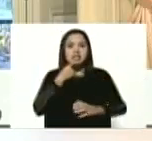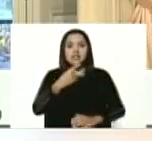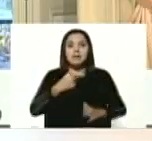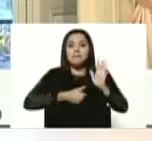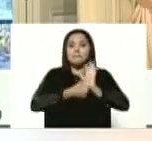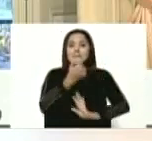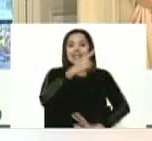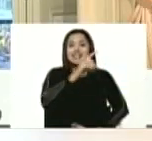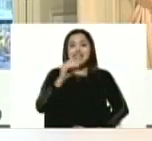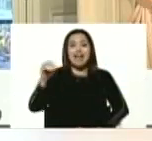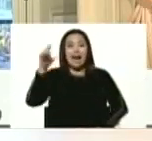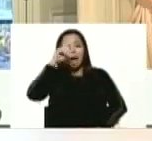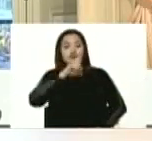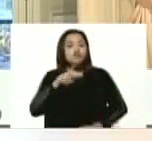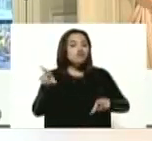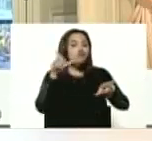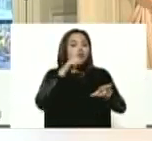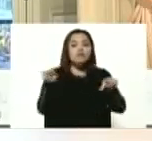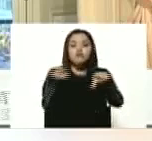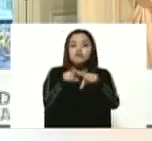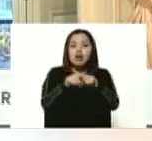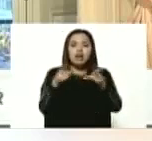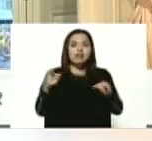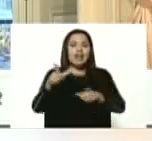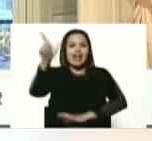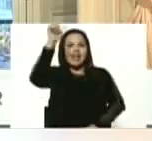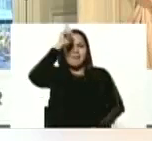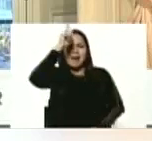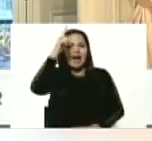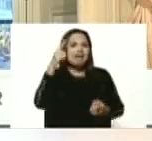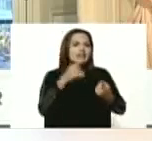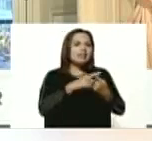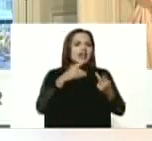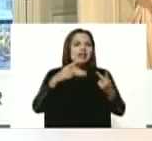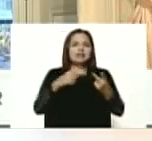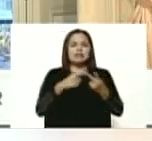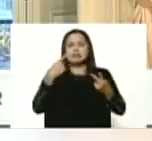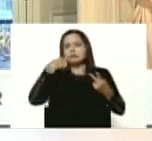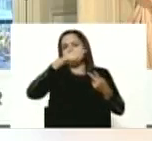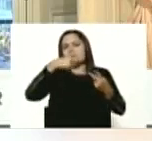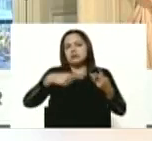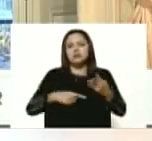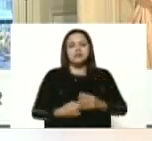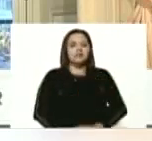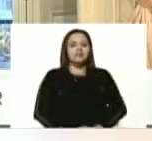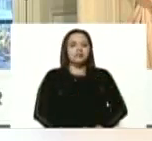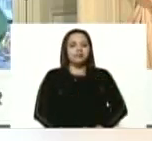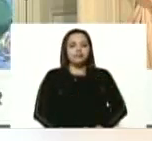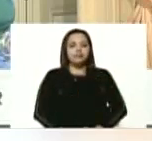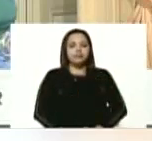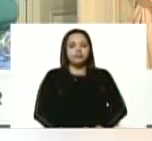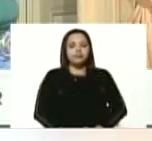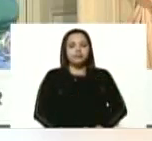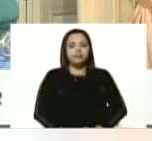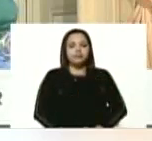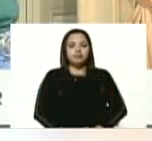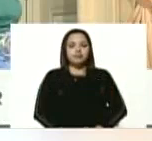de 100 años no se había visto eso. En Alemania, en Bélgica, en Austria. Bueno,